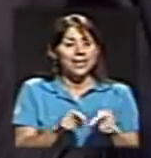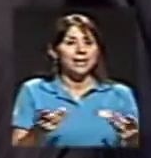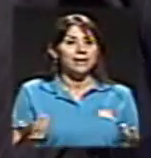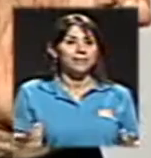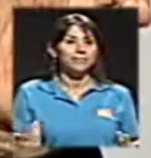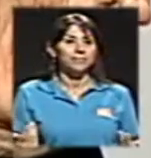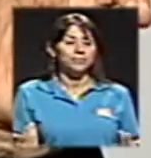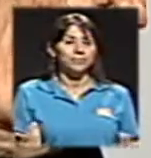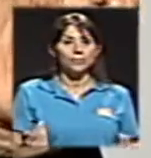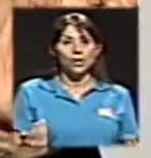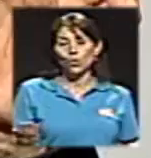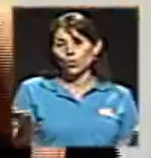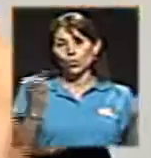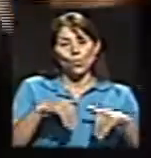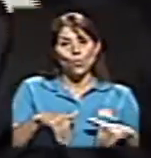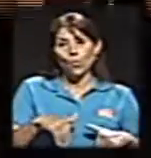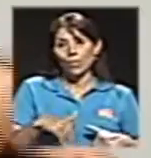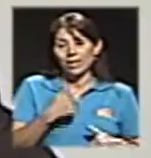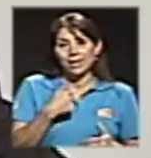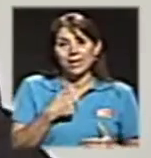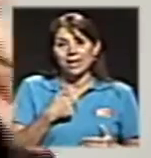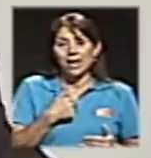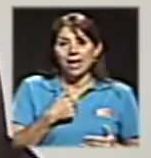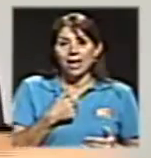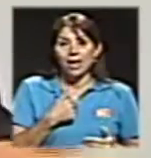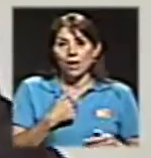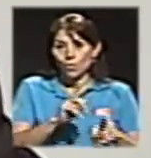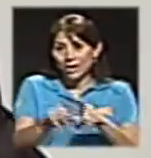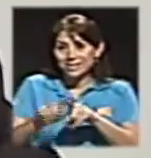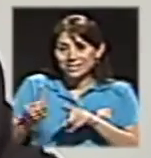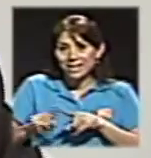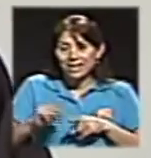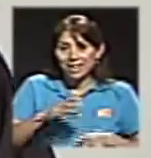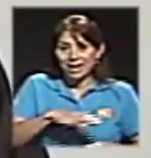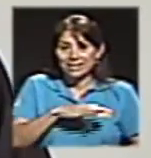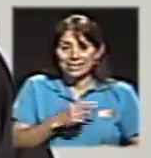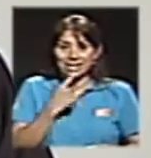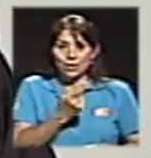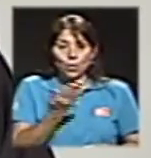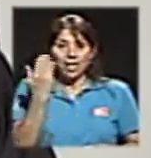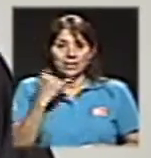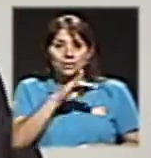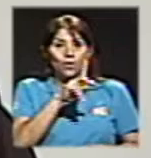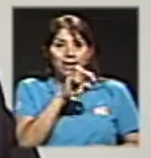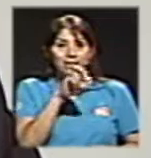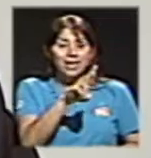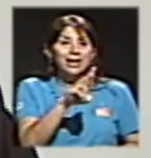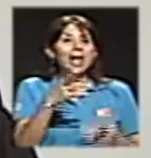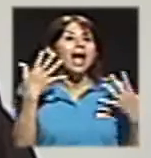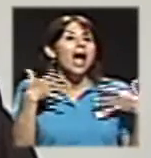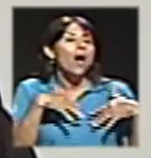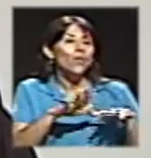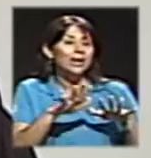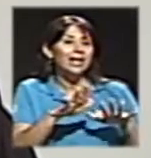no tenía una serie de las compartimentalizaciones que ahora don Javier estaba mencionando. Aunque se